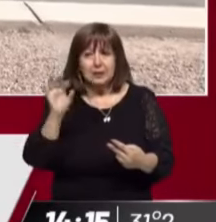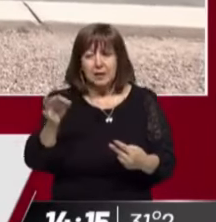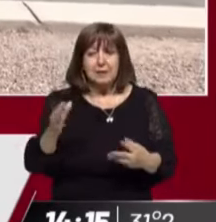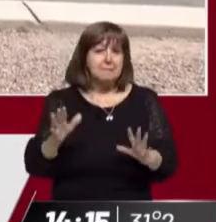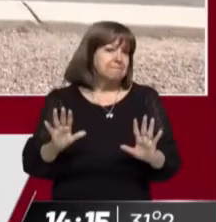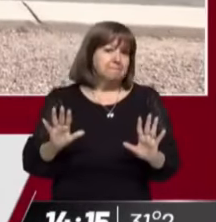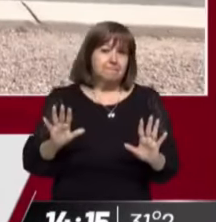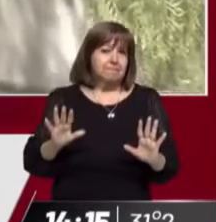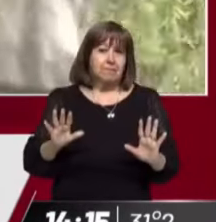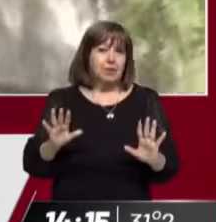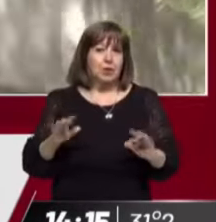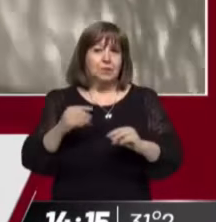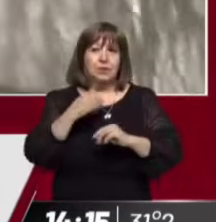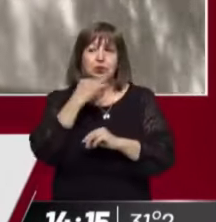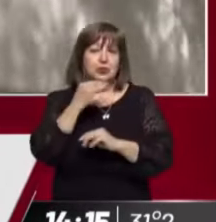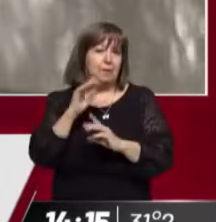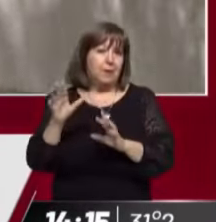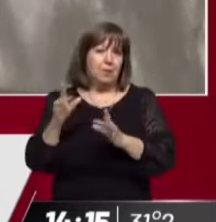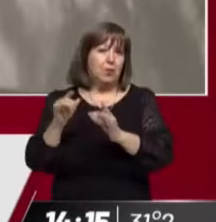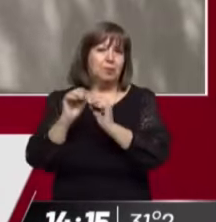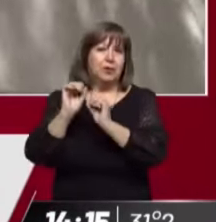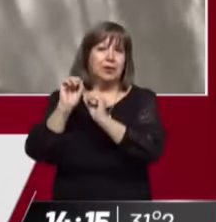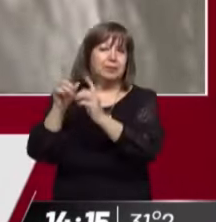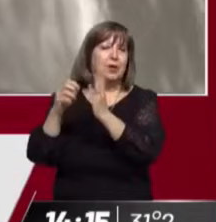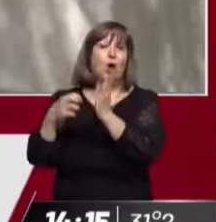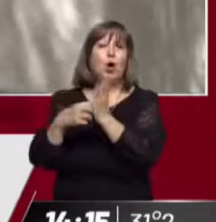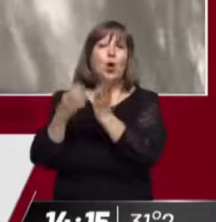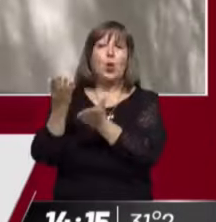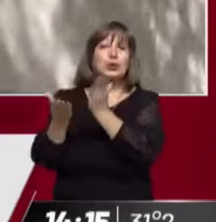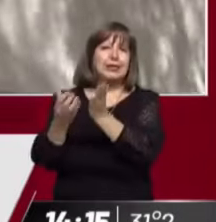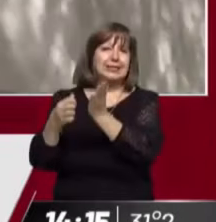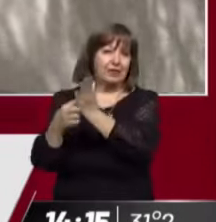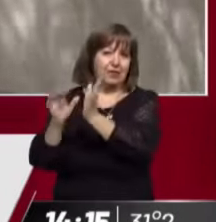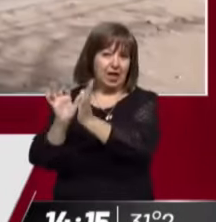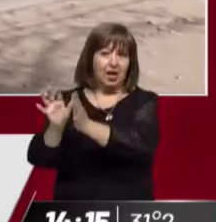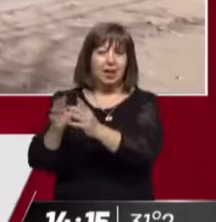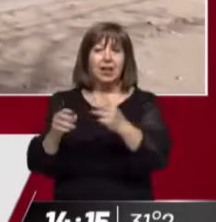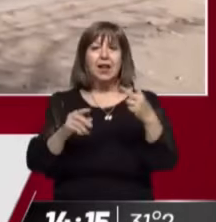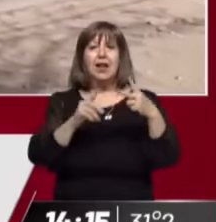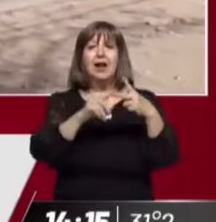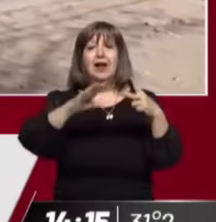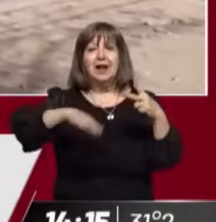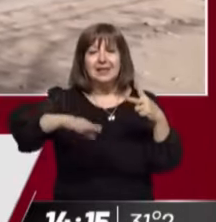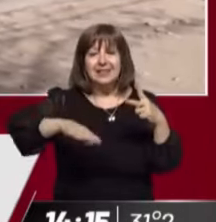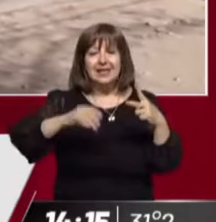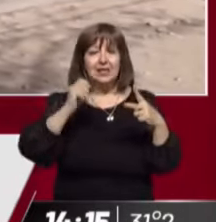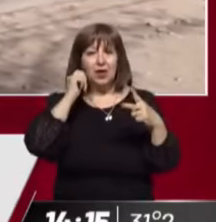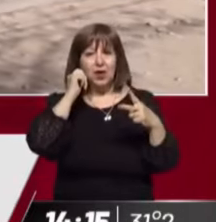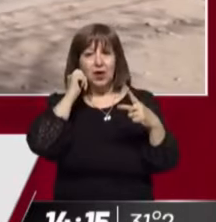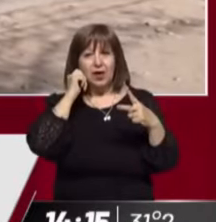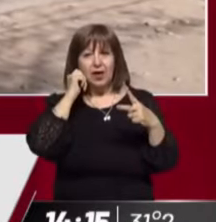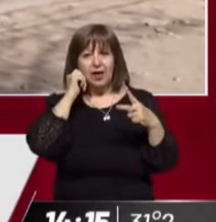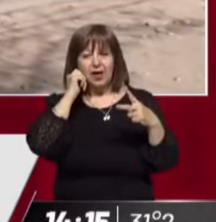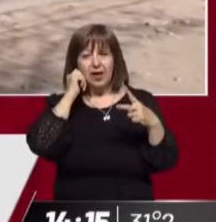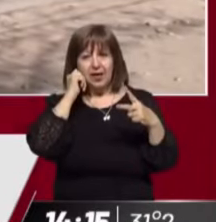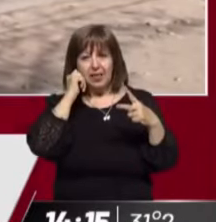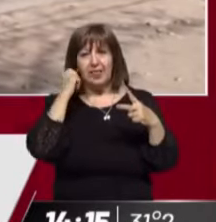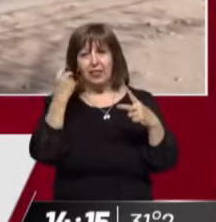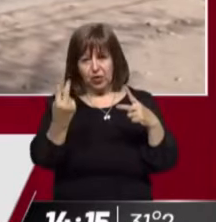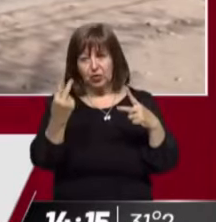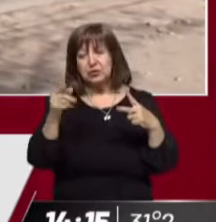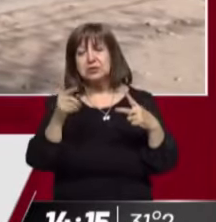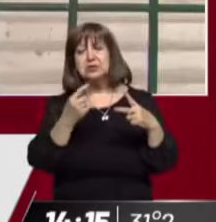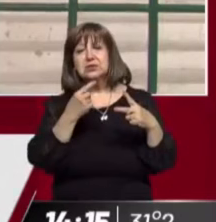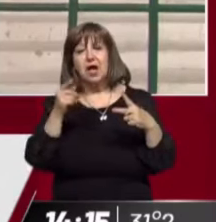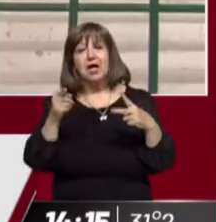No tenemos declaraciones, eso está interviniendo ya la justicia. O sea, el más chiquito que está acá, la nena tiene 4 años, el nene tiene 2 años que está